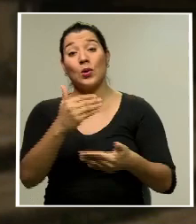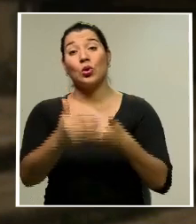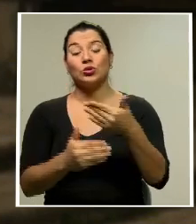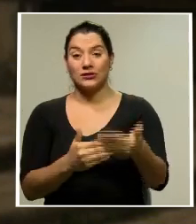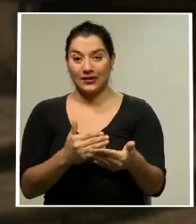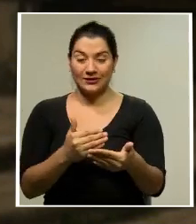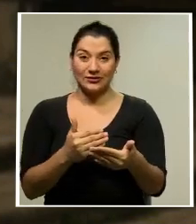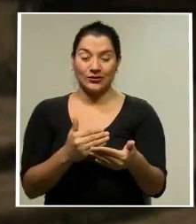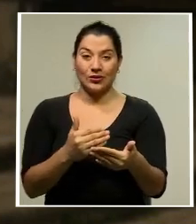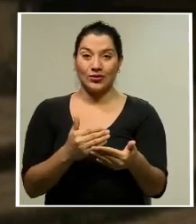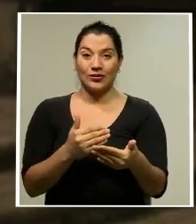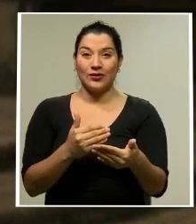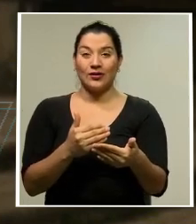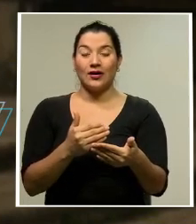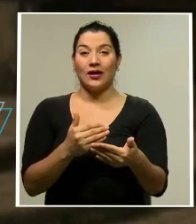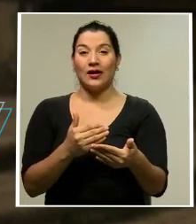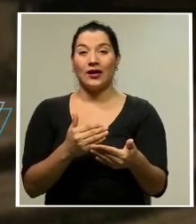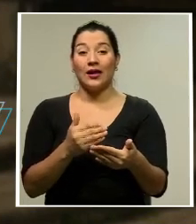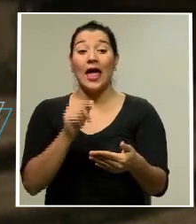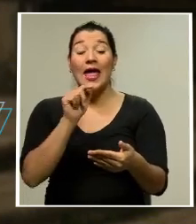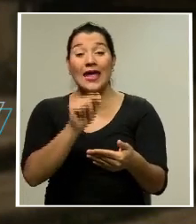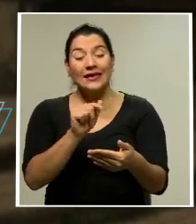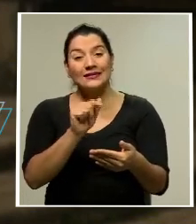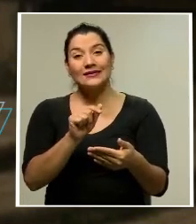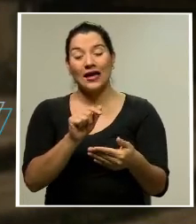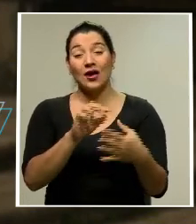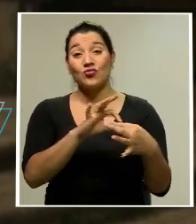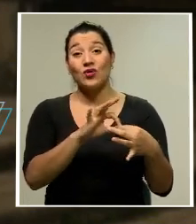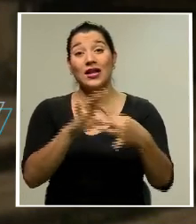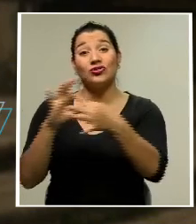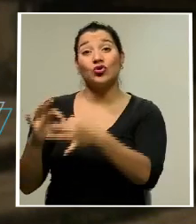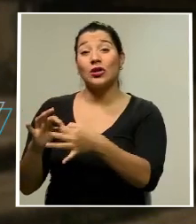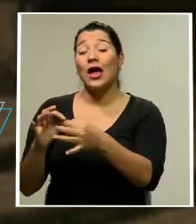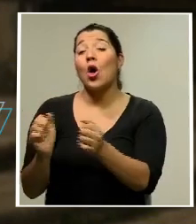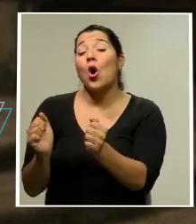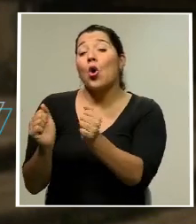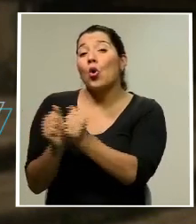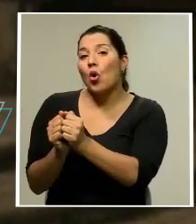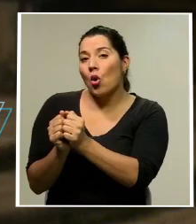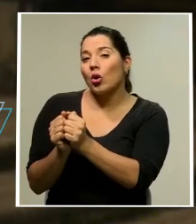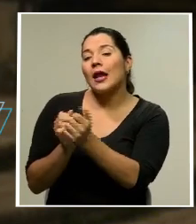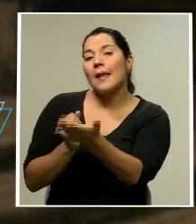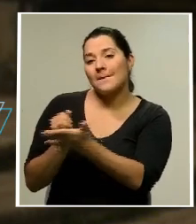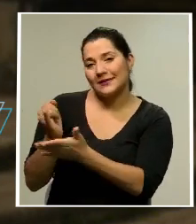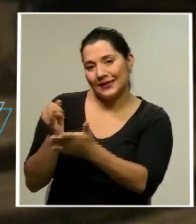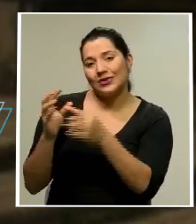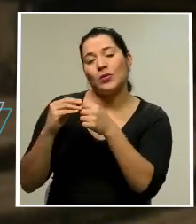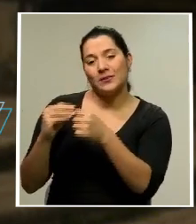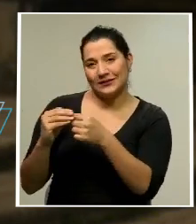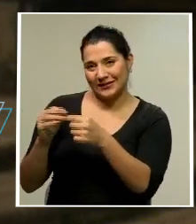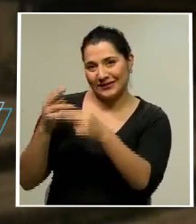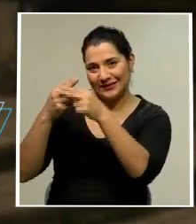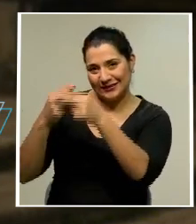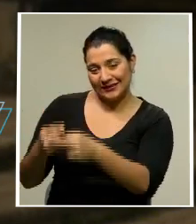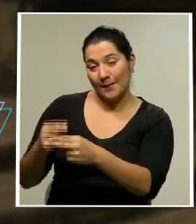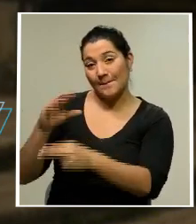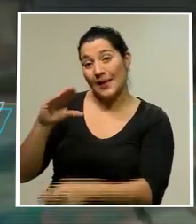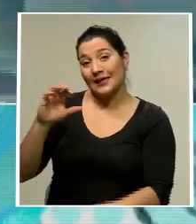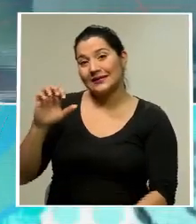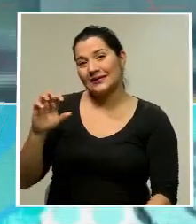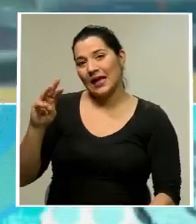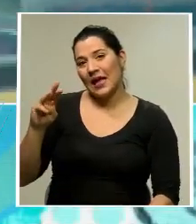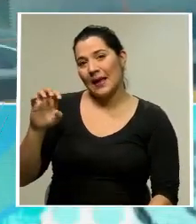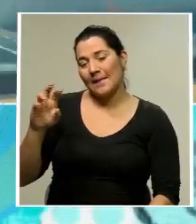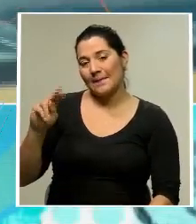de indicar, es una de las causas derivadas del caso principal que popularmente se conoce como Cementazo.